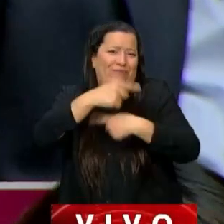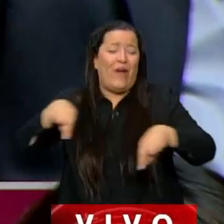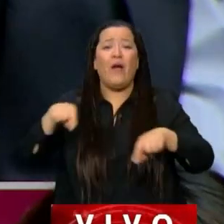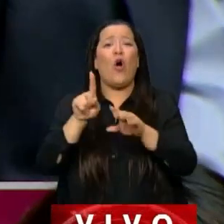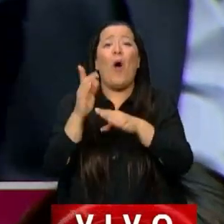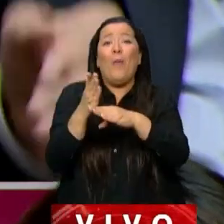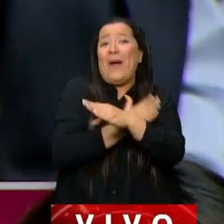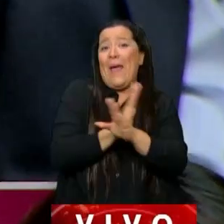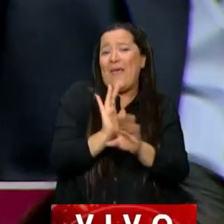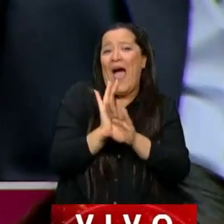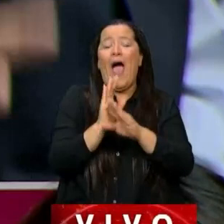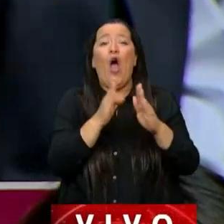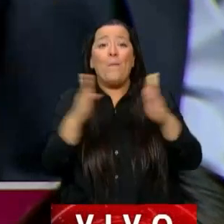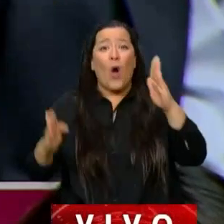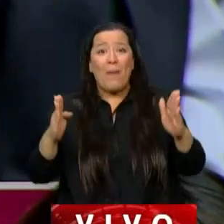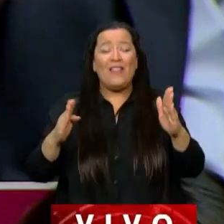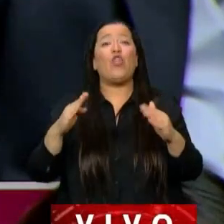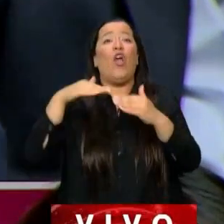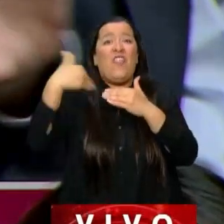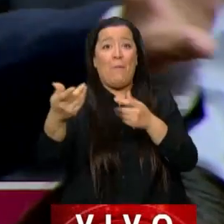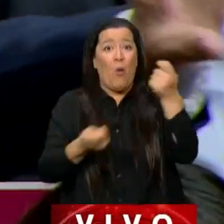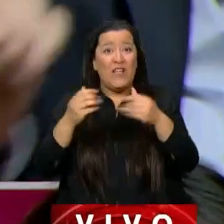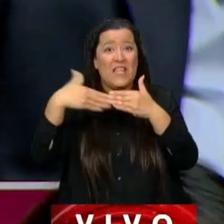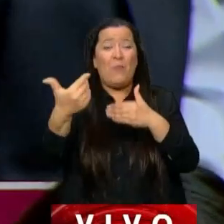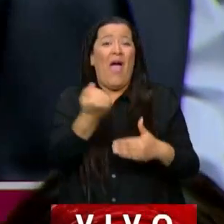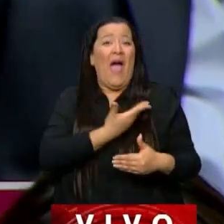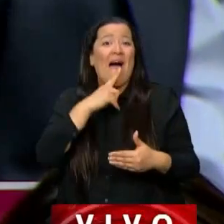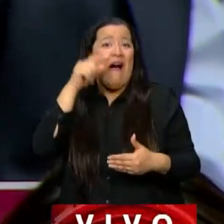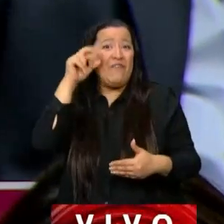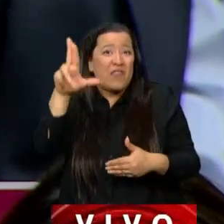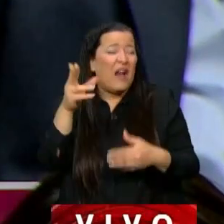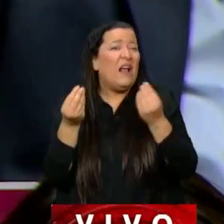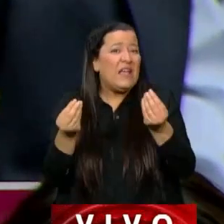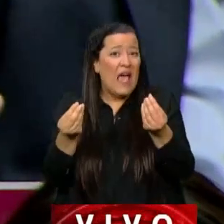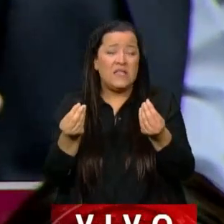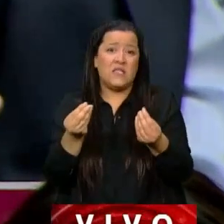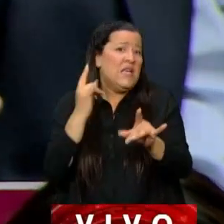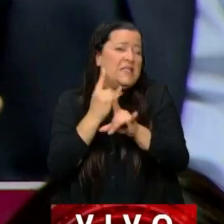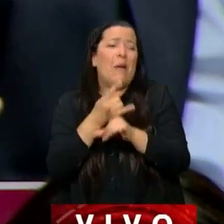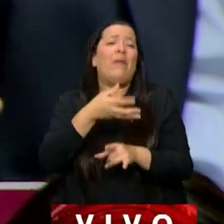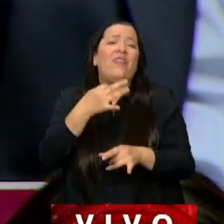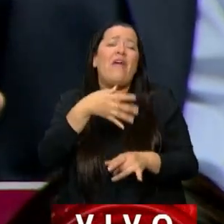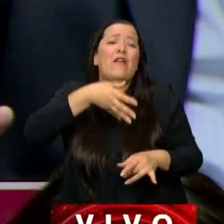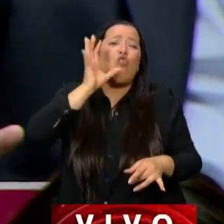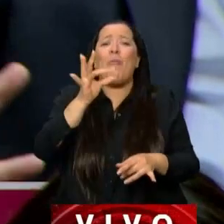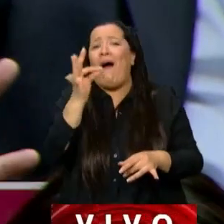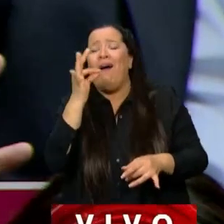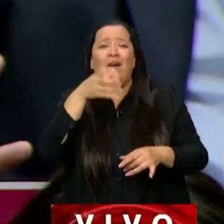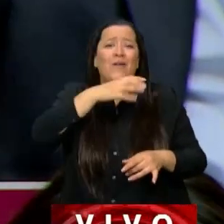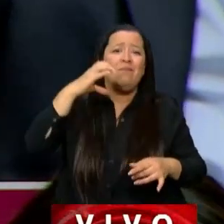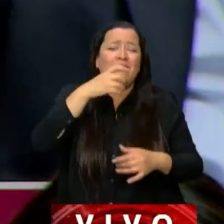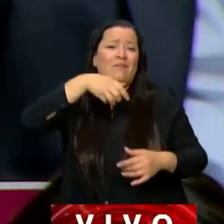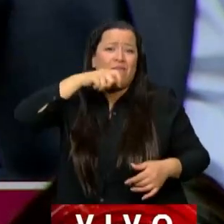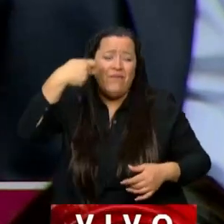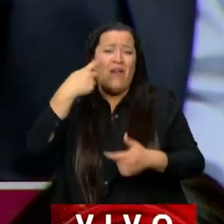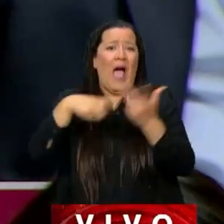en la previa, en el durante y en el after, lo único que identifica a todas las partes es consumir algo. Esto no viene de la